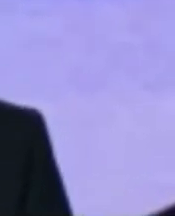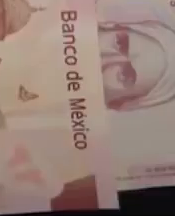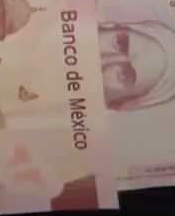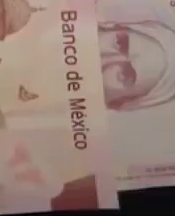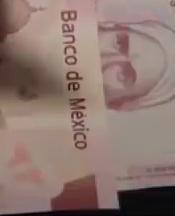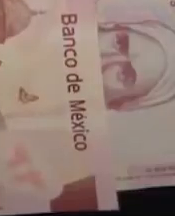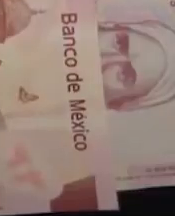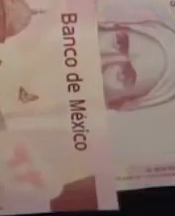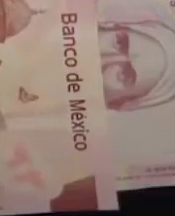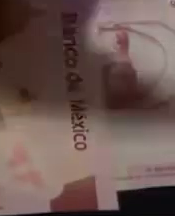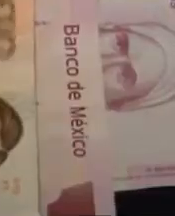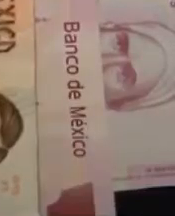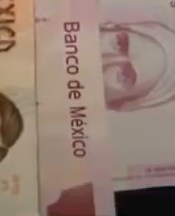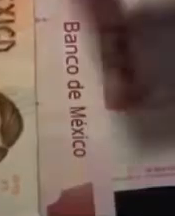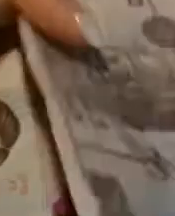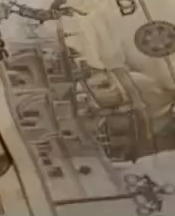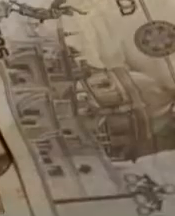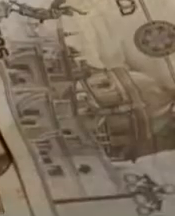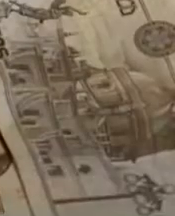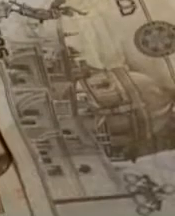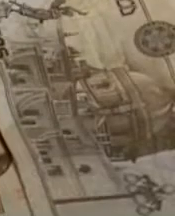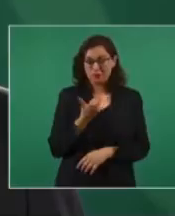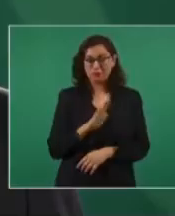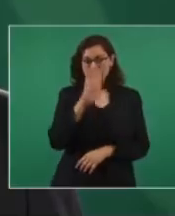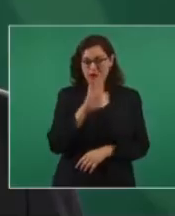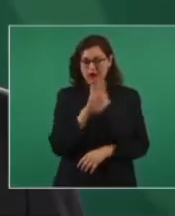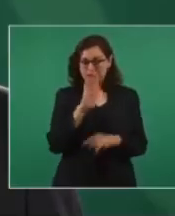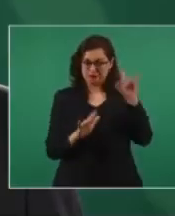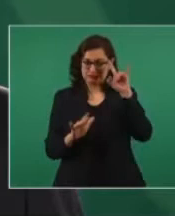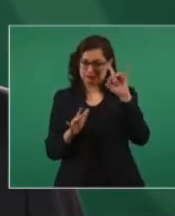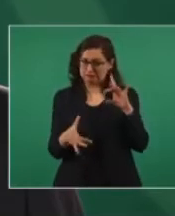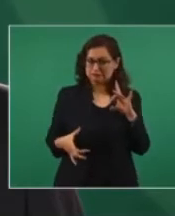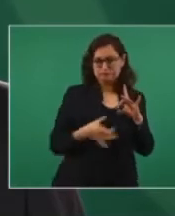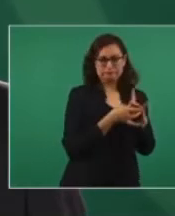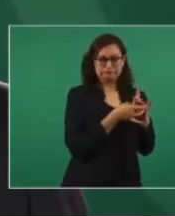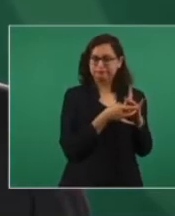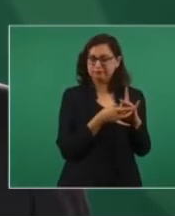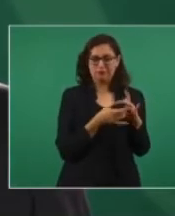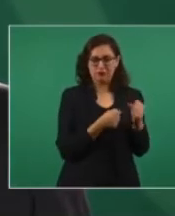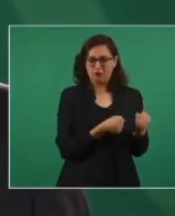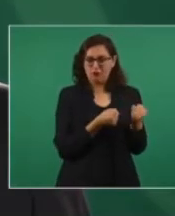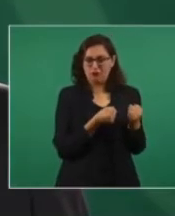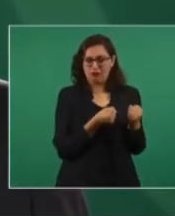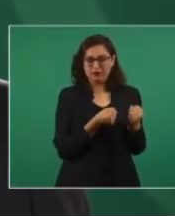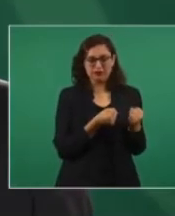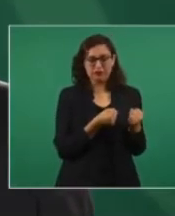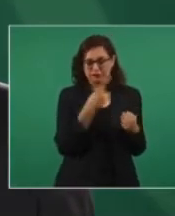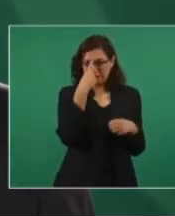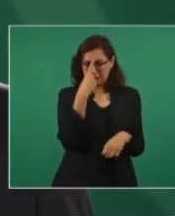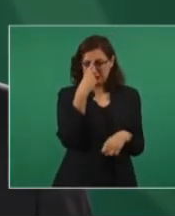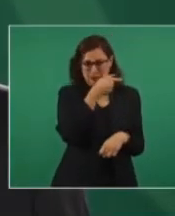servir. Los mueve el dinero, la ambición. La mamá y el papá del diablo. El